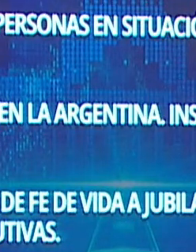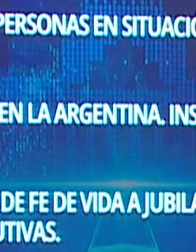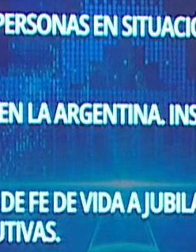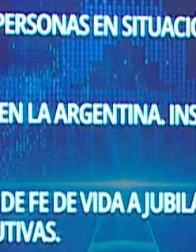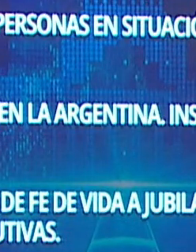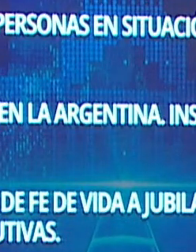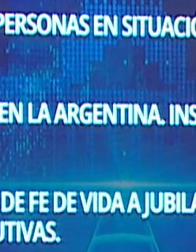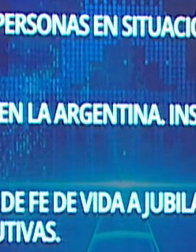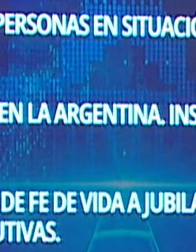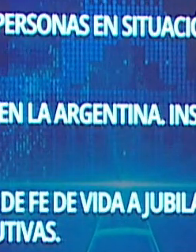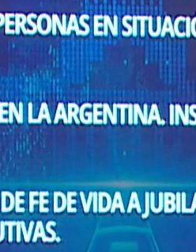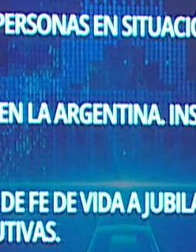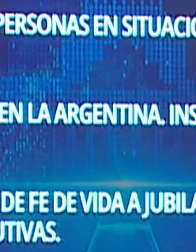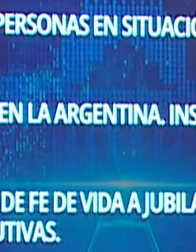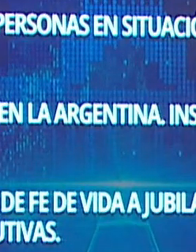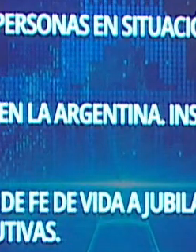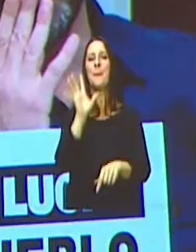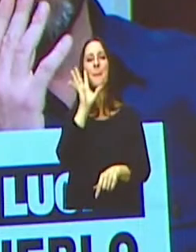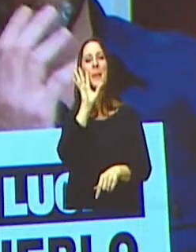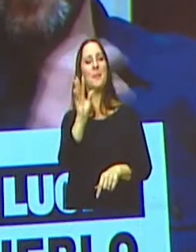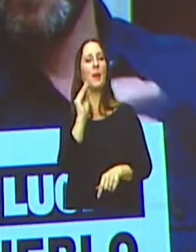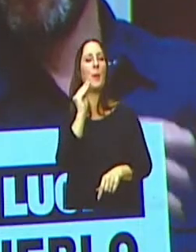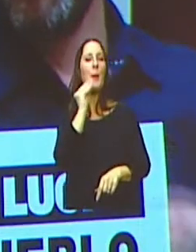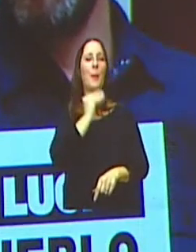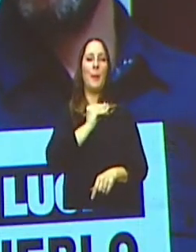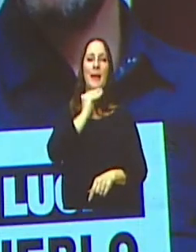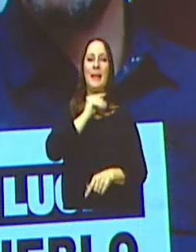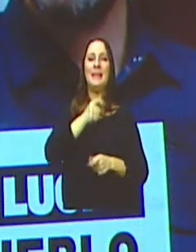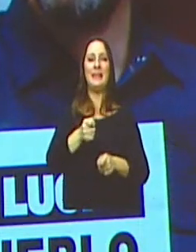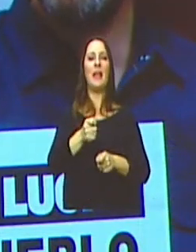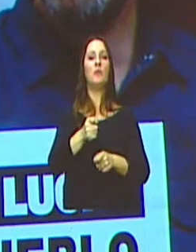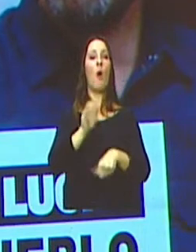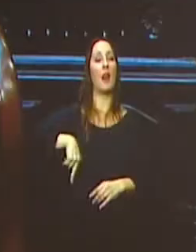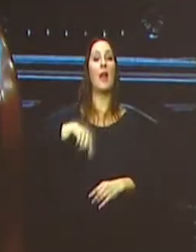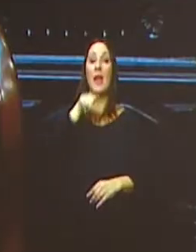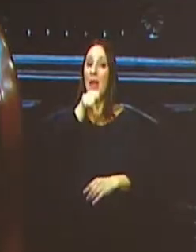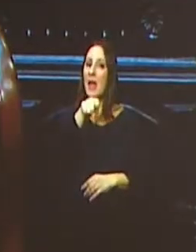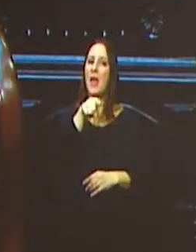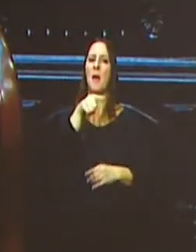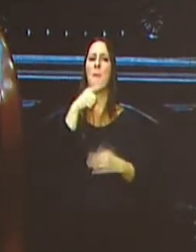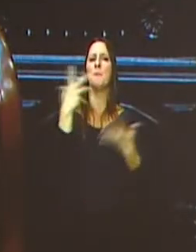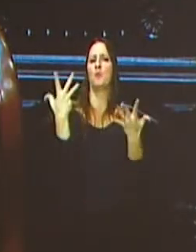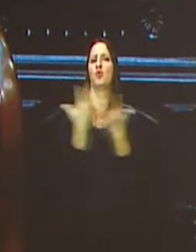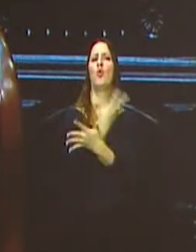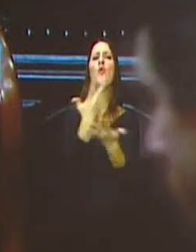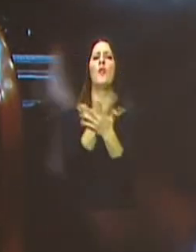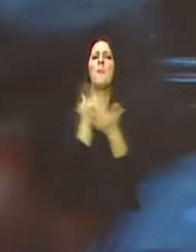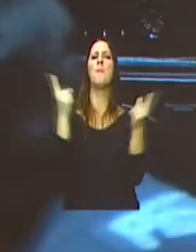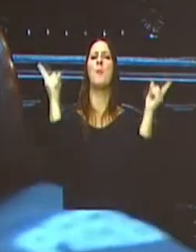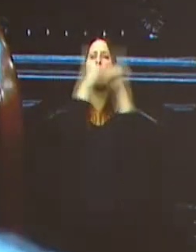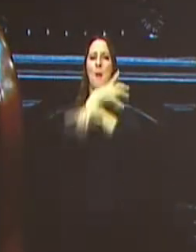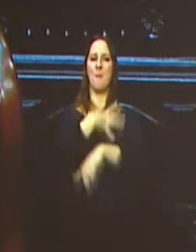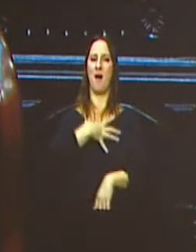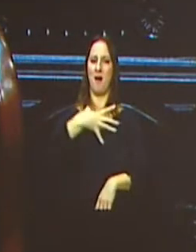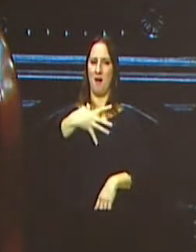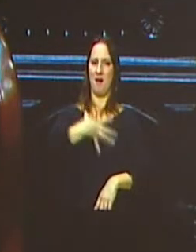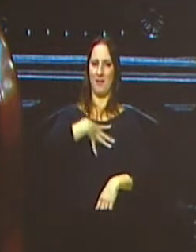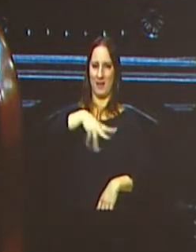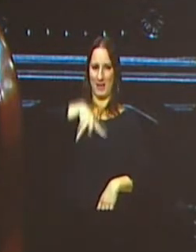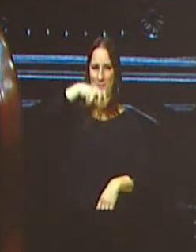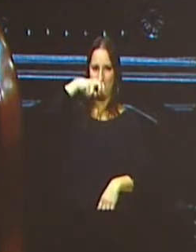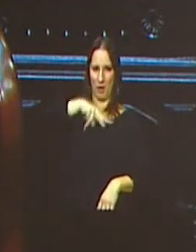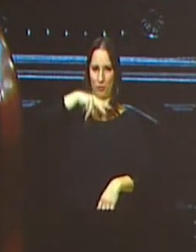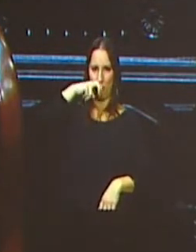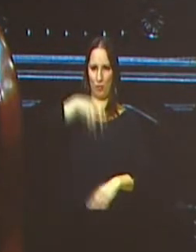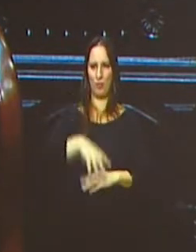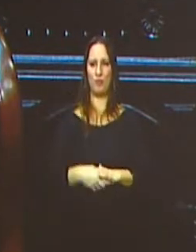bastante escándalo con esta cuestión. Fue polémico. Recuerdo que lo del kimchi fue impulsado por una senadora de Misiones, por